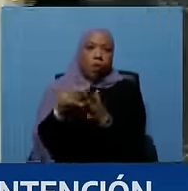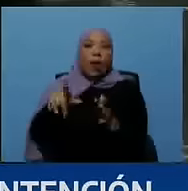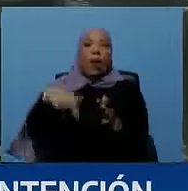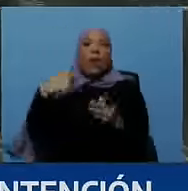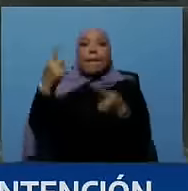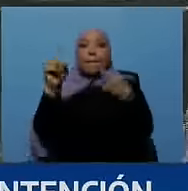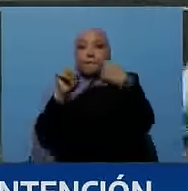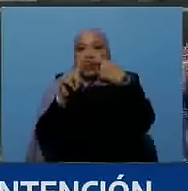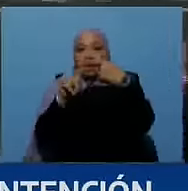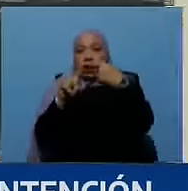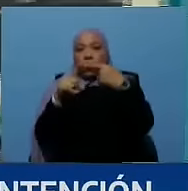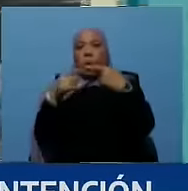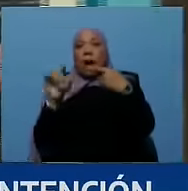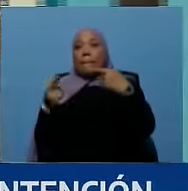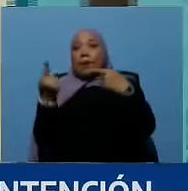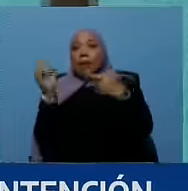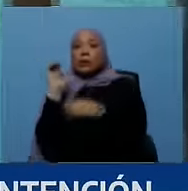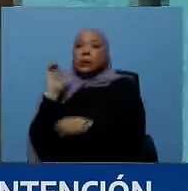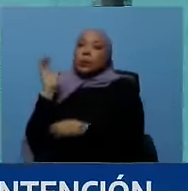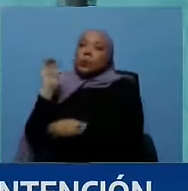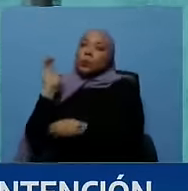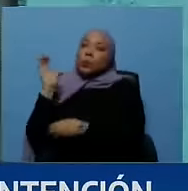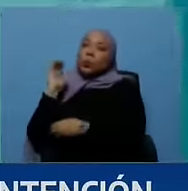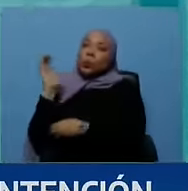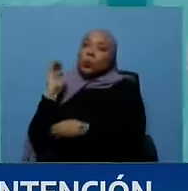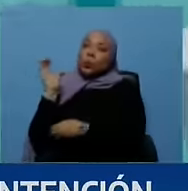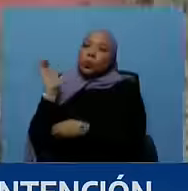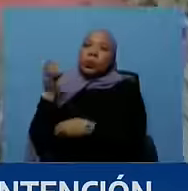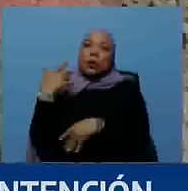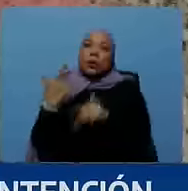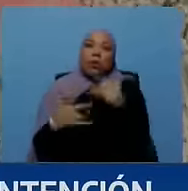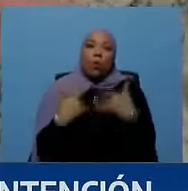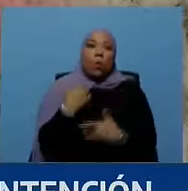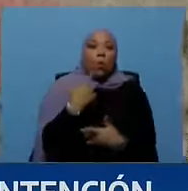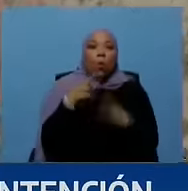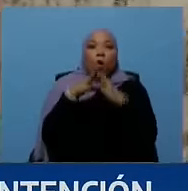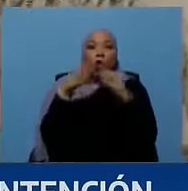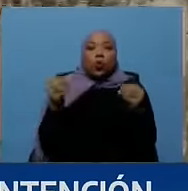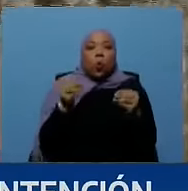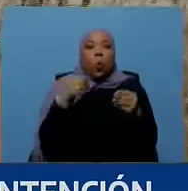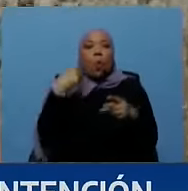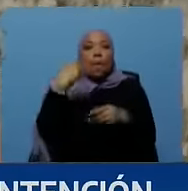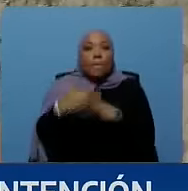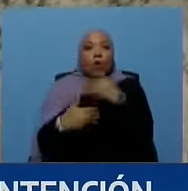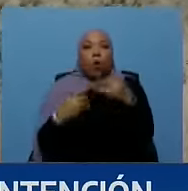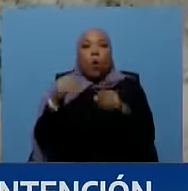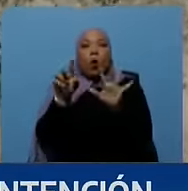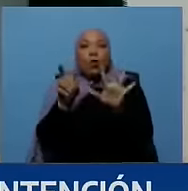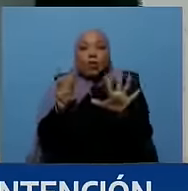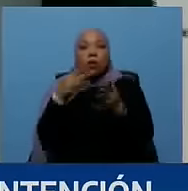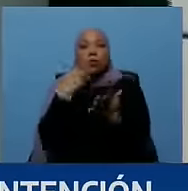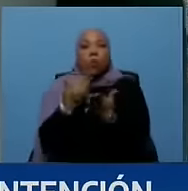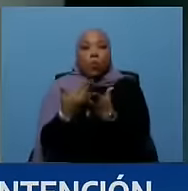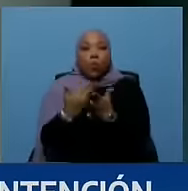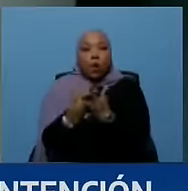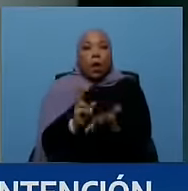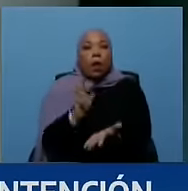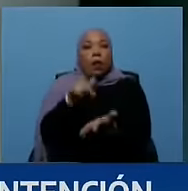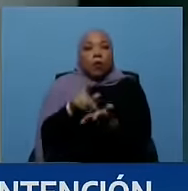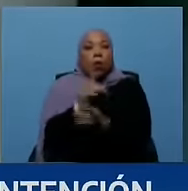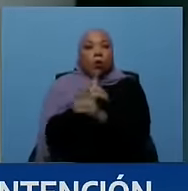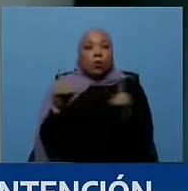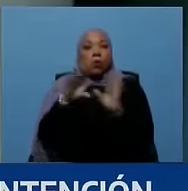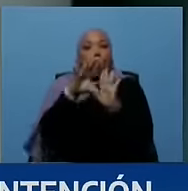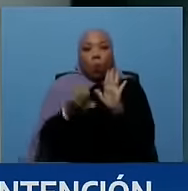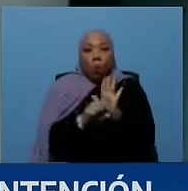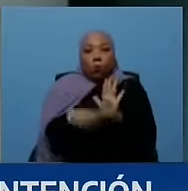y a votación, porque aquí se eligió hasta la posición de cada uno de los siete. Todo fue protagónico y participativo, como lo dice la Constitución